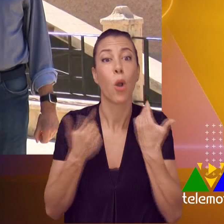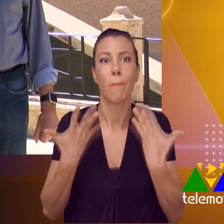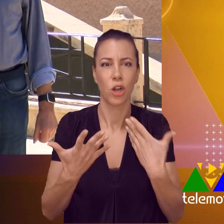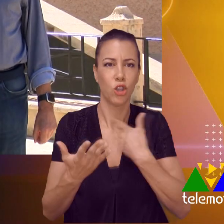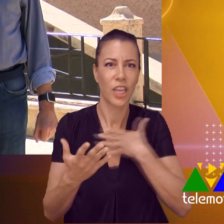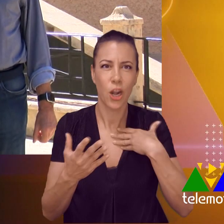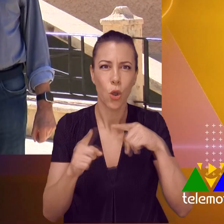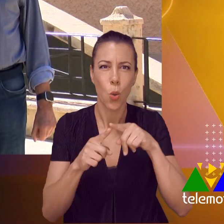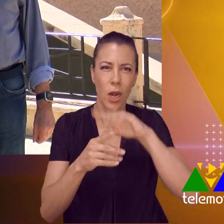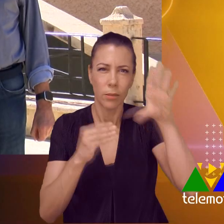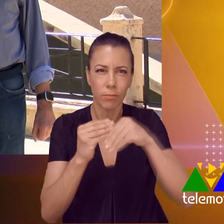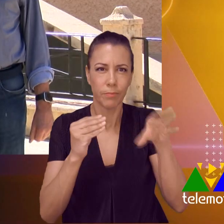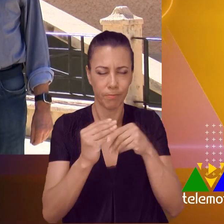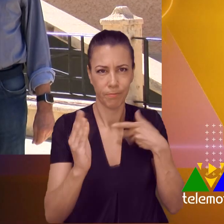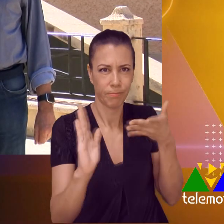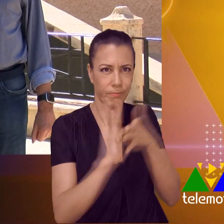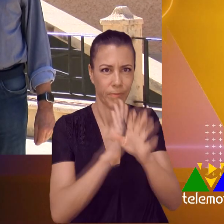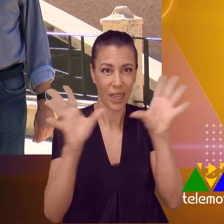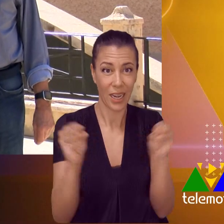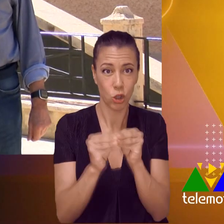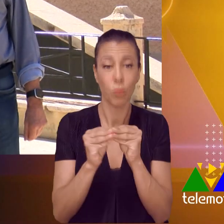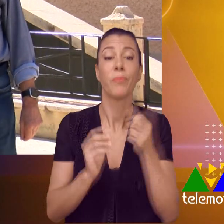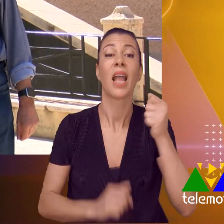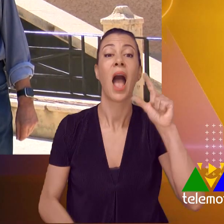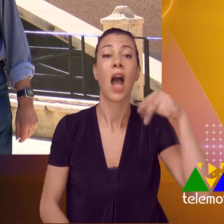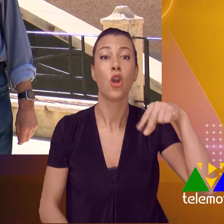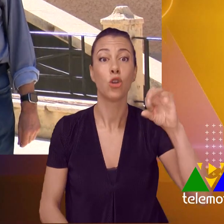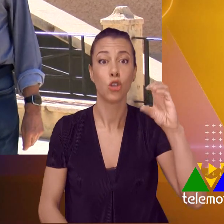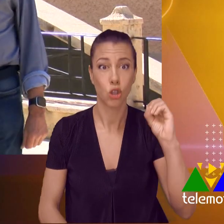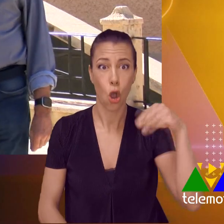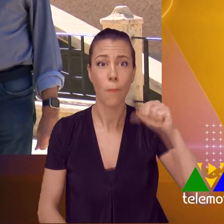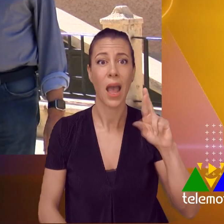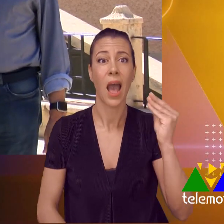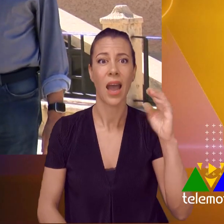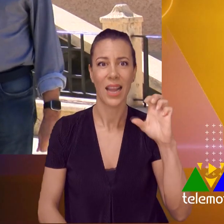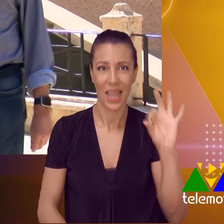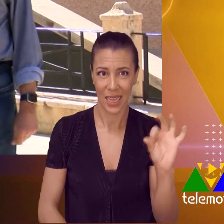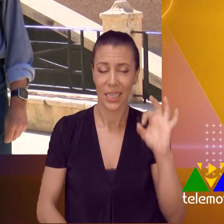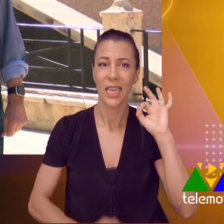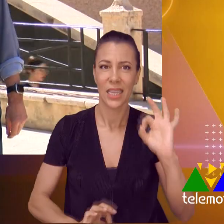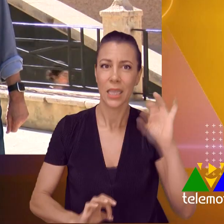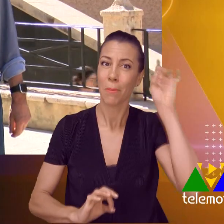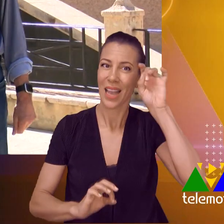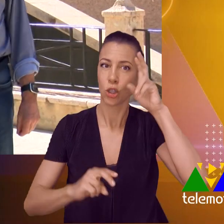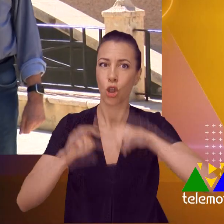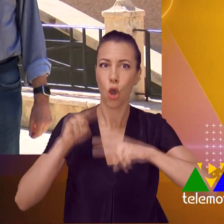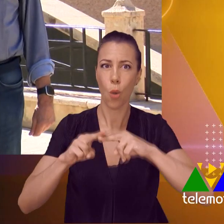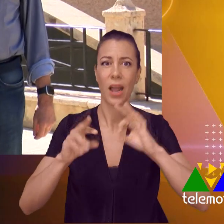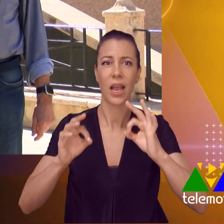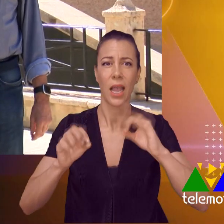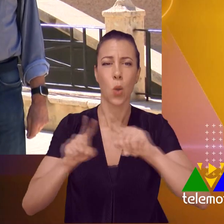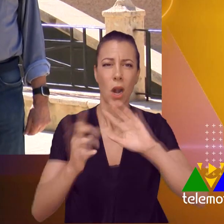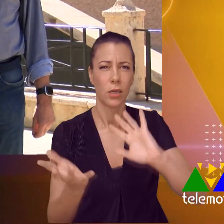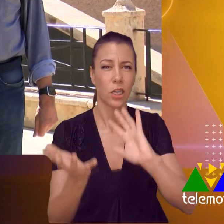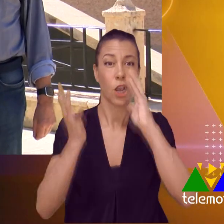recopilación, recordamos que fue Alonso Márquez, el maestro de obra, el alarife, como se decía en aquella época, el que hizo la